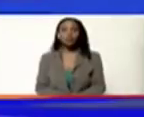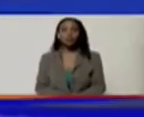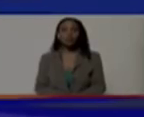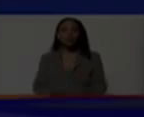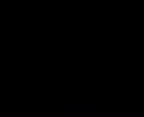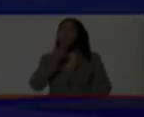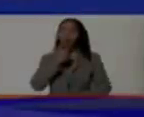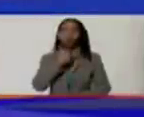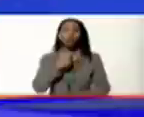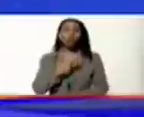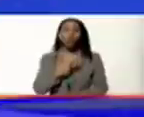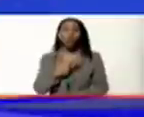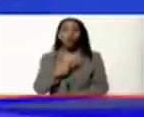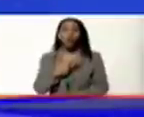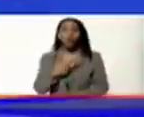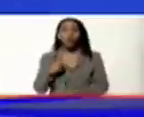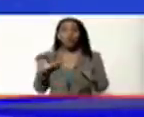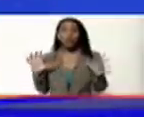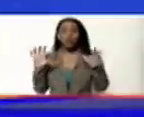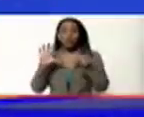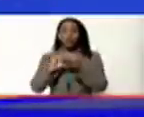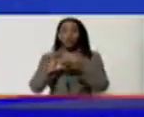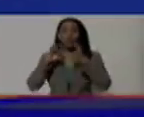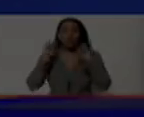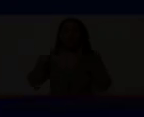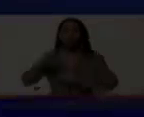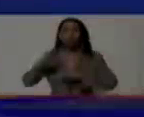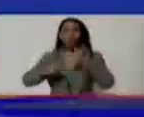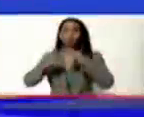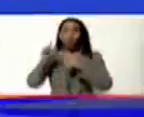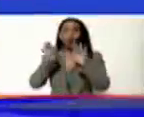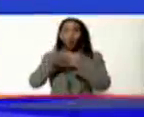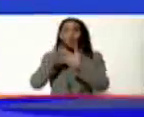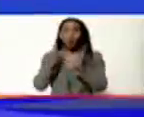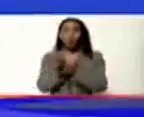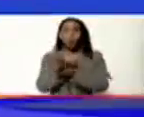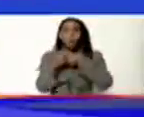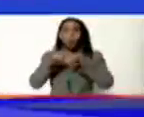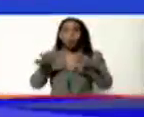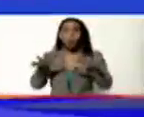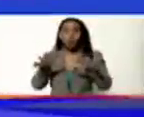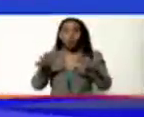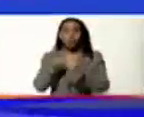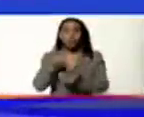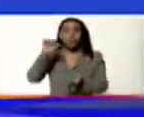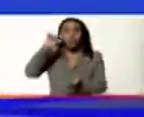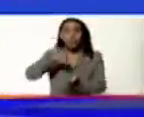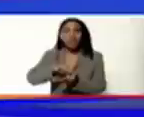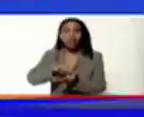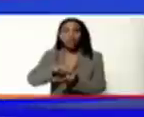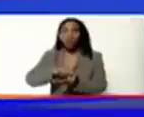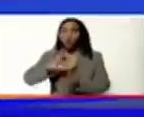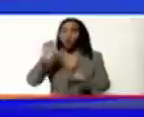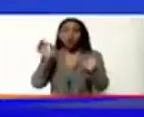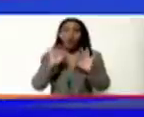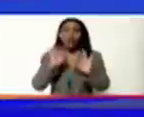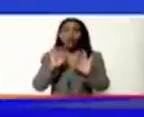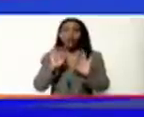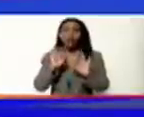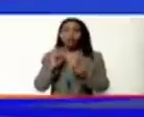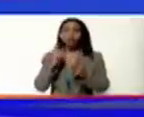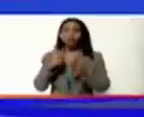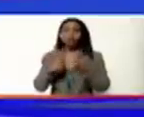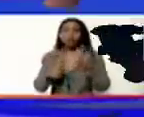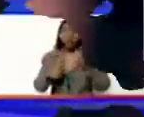Es un concepto hermoso que se une al concepto de la necesidad de construir un mundo pluripolar, pluricéntrico, sin hegemonismo,